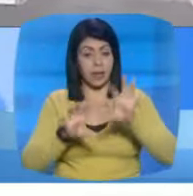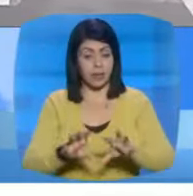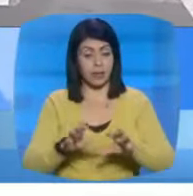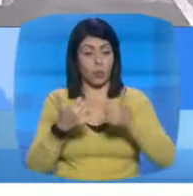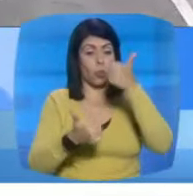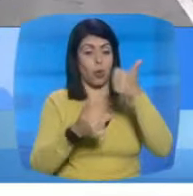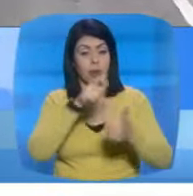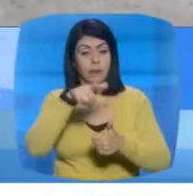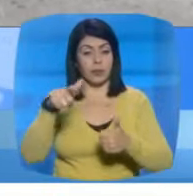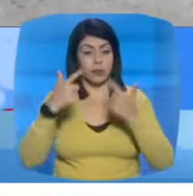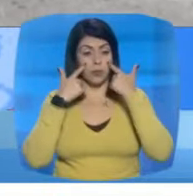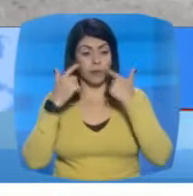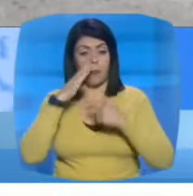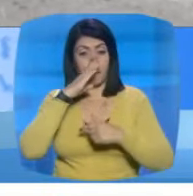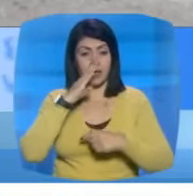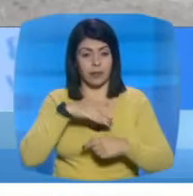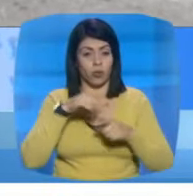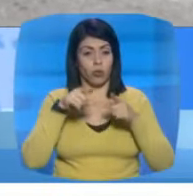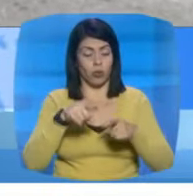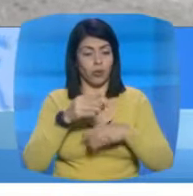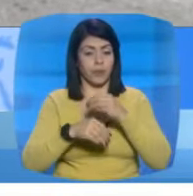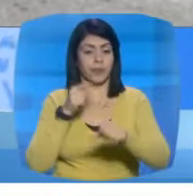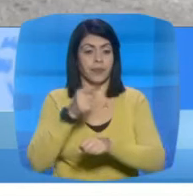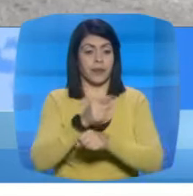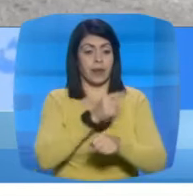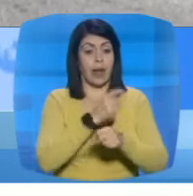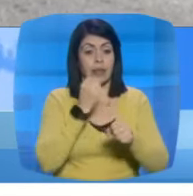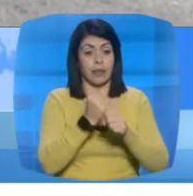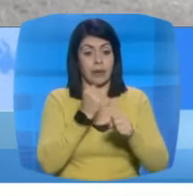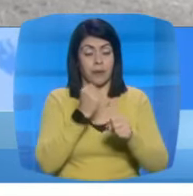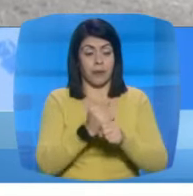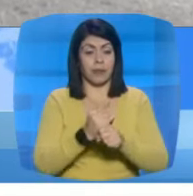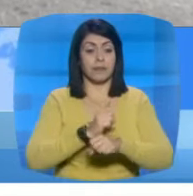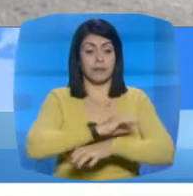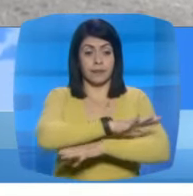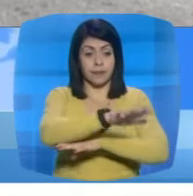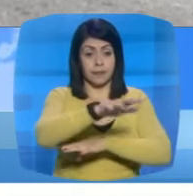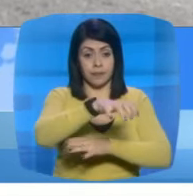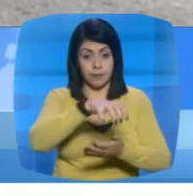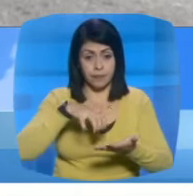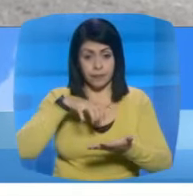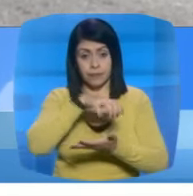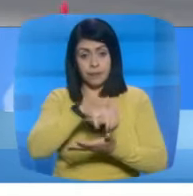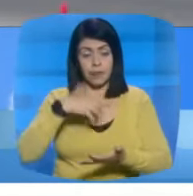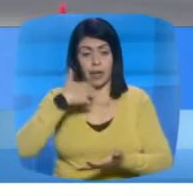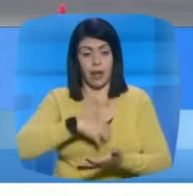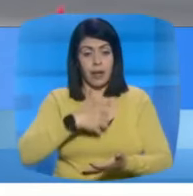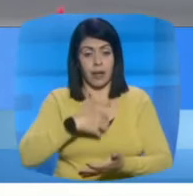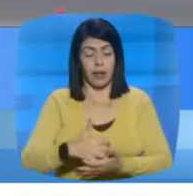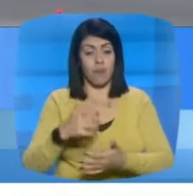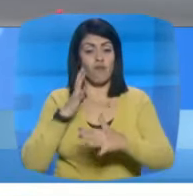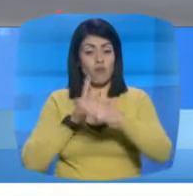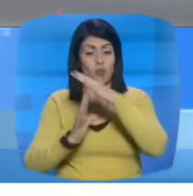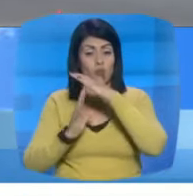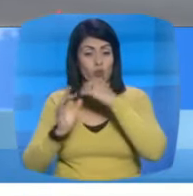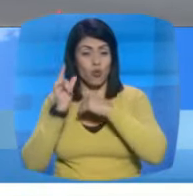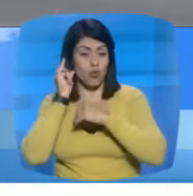Entre las víctimas se encontraban menores de edad que eran obligados a trabajar en granjas argentinas, mujeres migrantes en discotecas